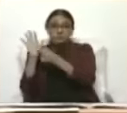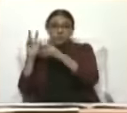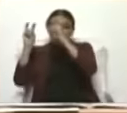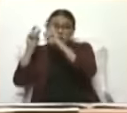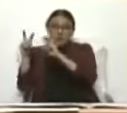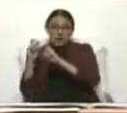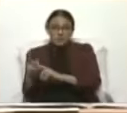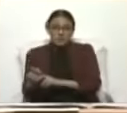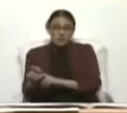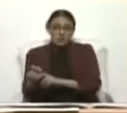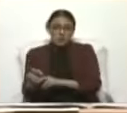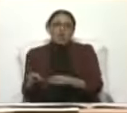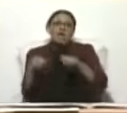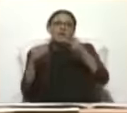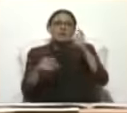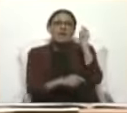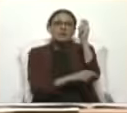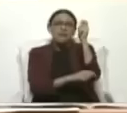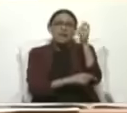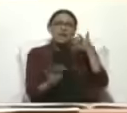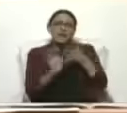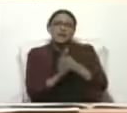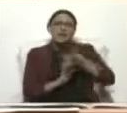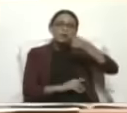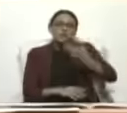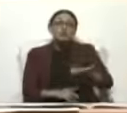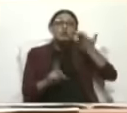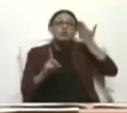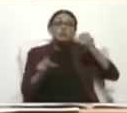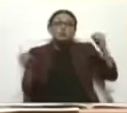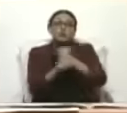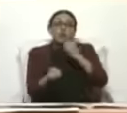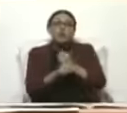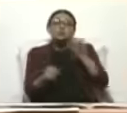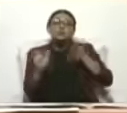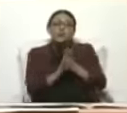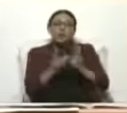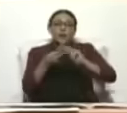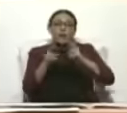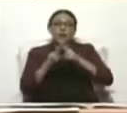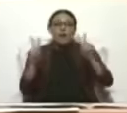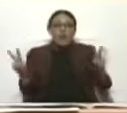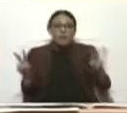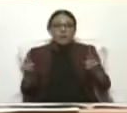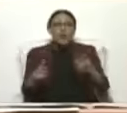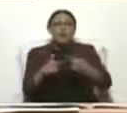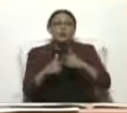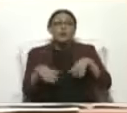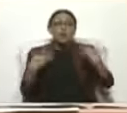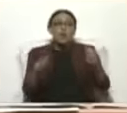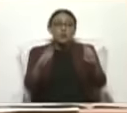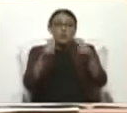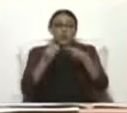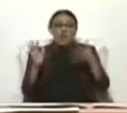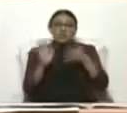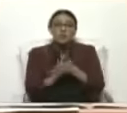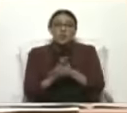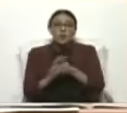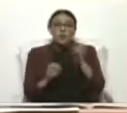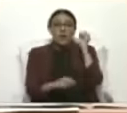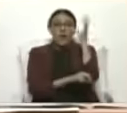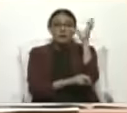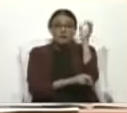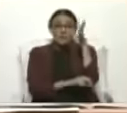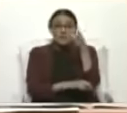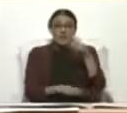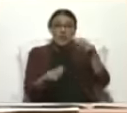y le dio como tarea fundamental la paz. Y cuando se instaló la Asamblea Nacional Constituyente, de manera inmediata, en todo